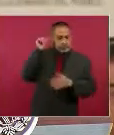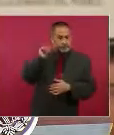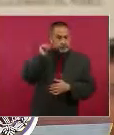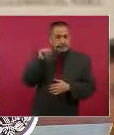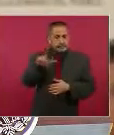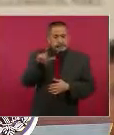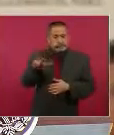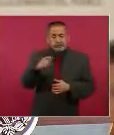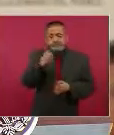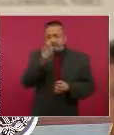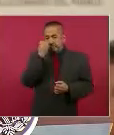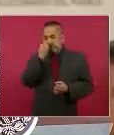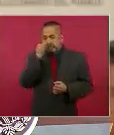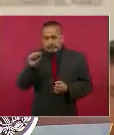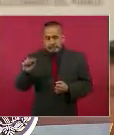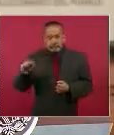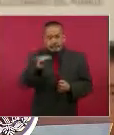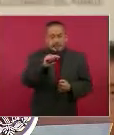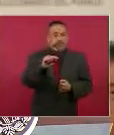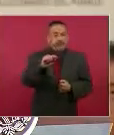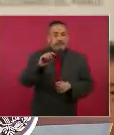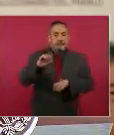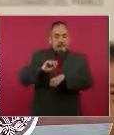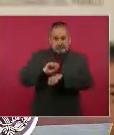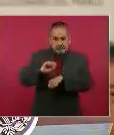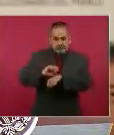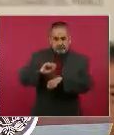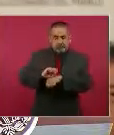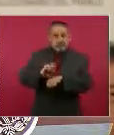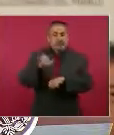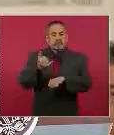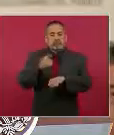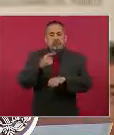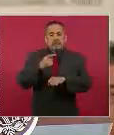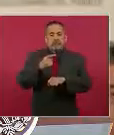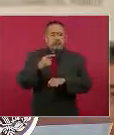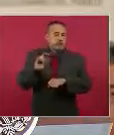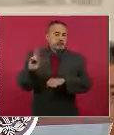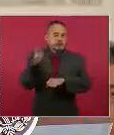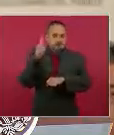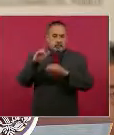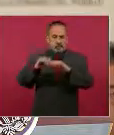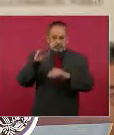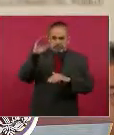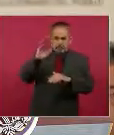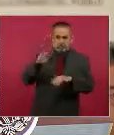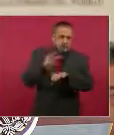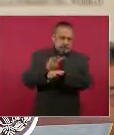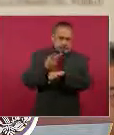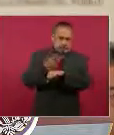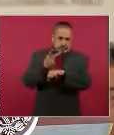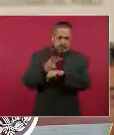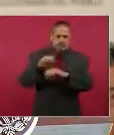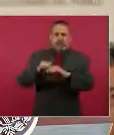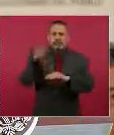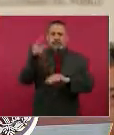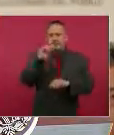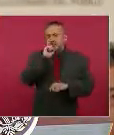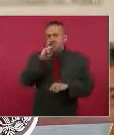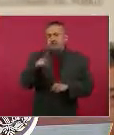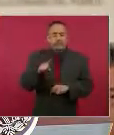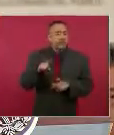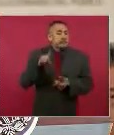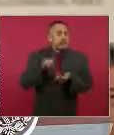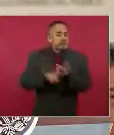en las escuelas de nivel secundaria y media superior, que será el nivel bachillerato, iniciamos